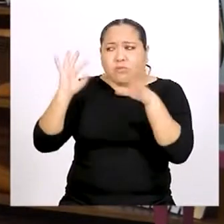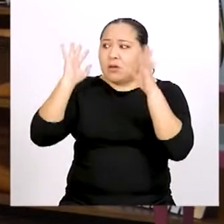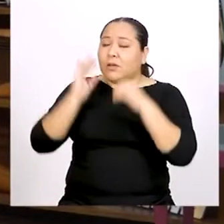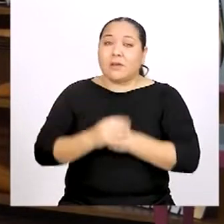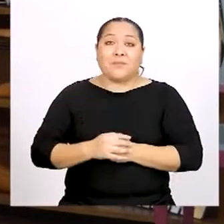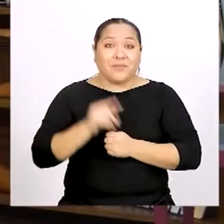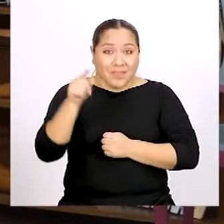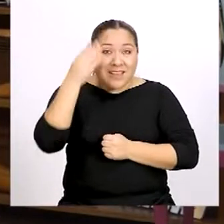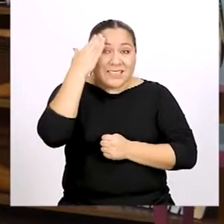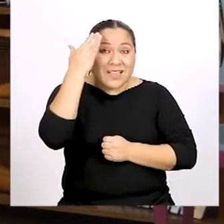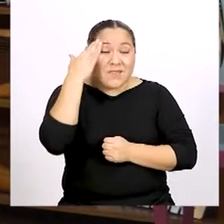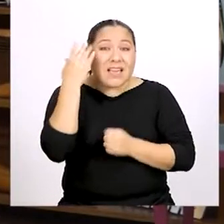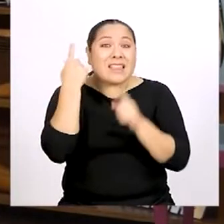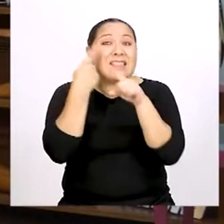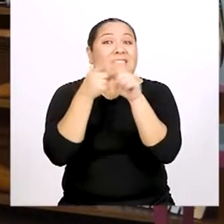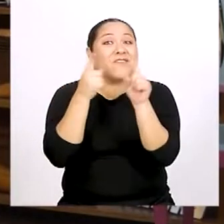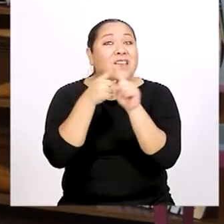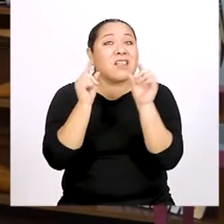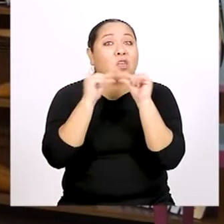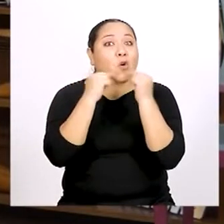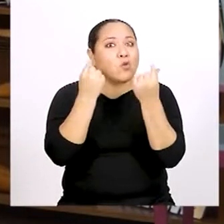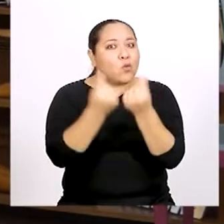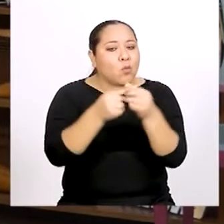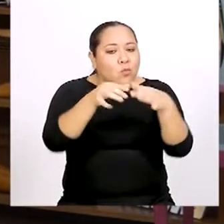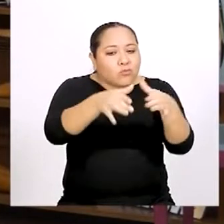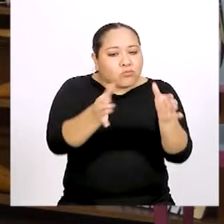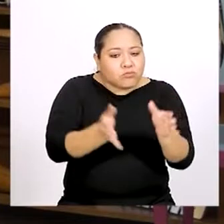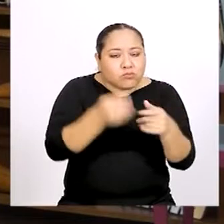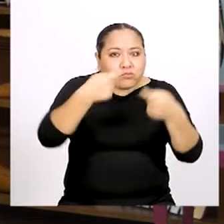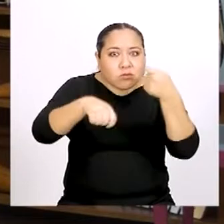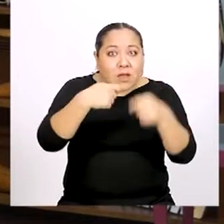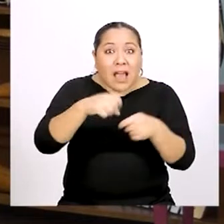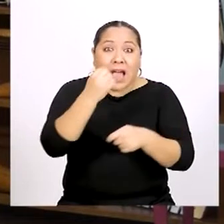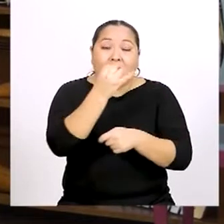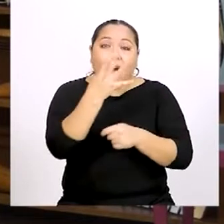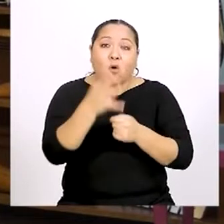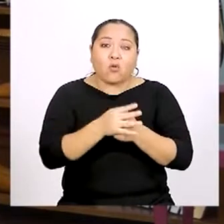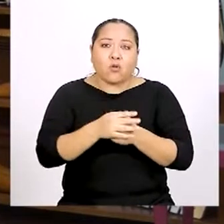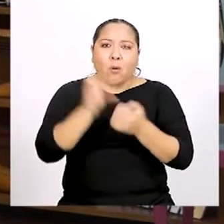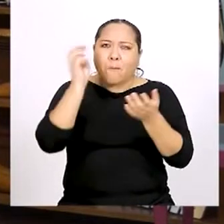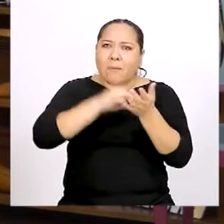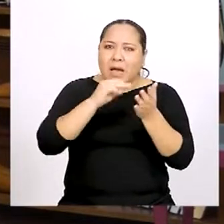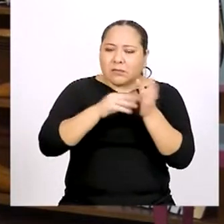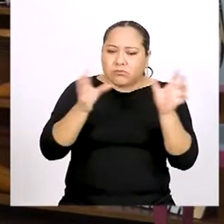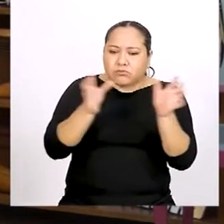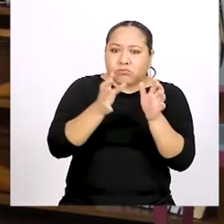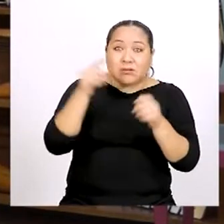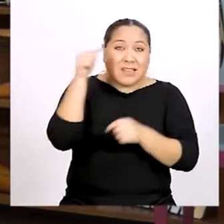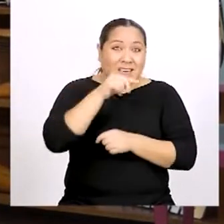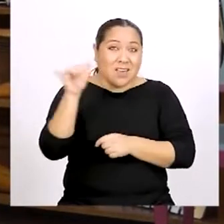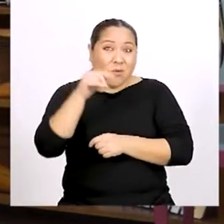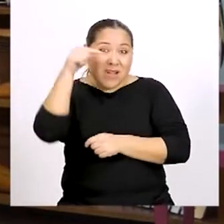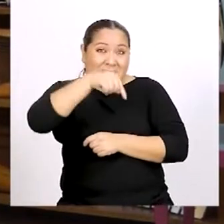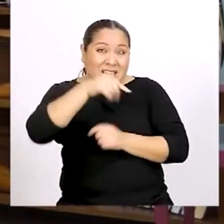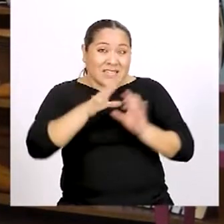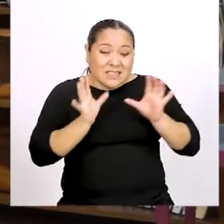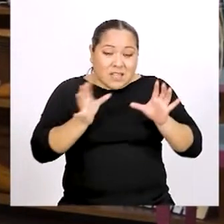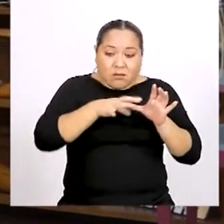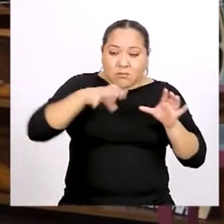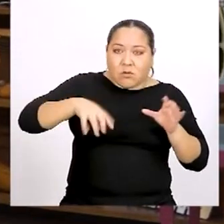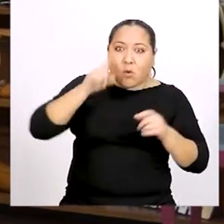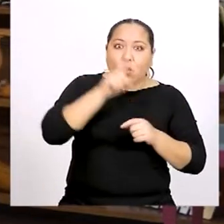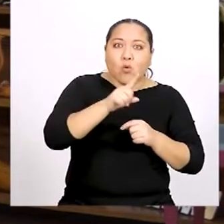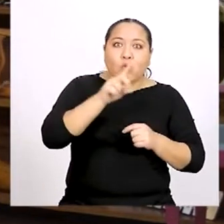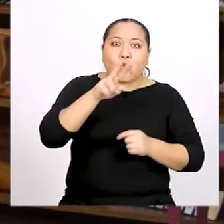Martina. ¿Sabías que existen diferentes grupos de tambores? Algunos tienen más tambores como esta batería.